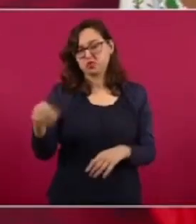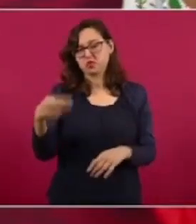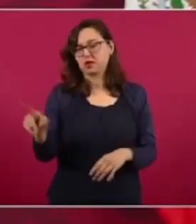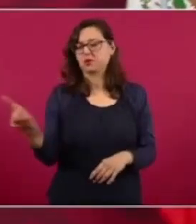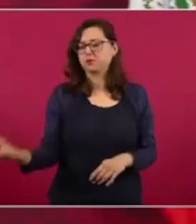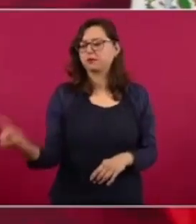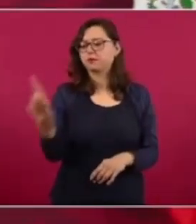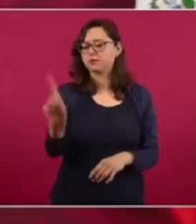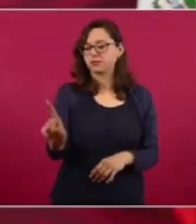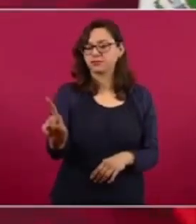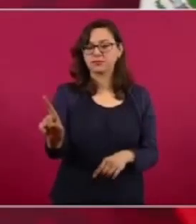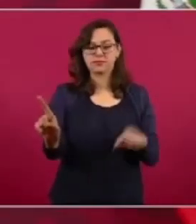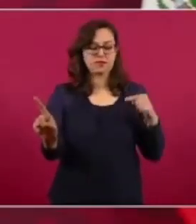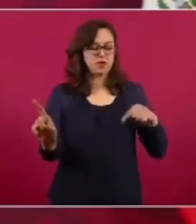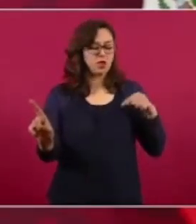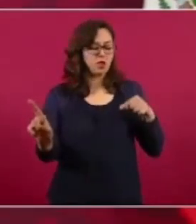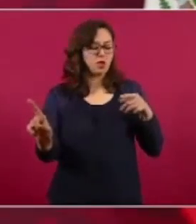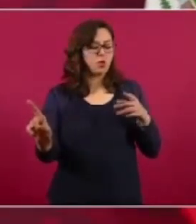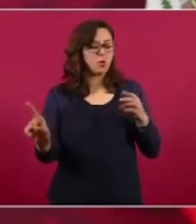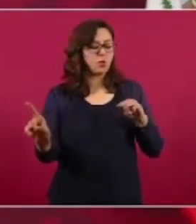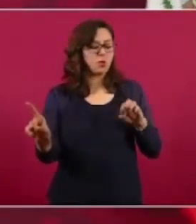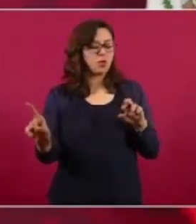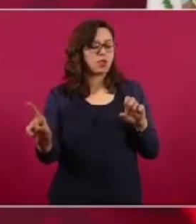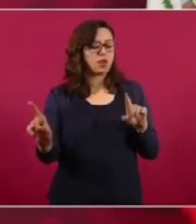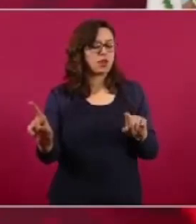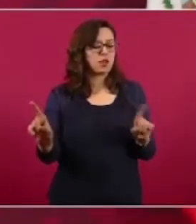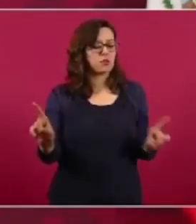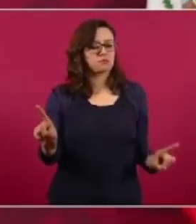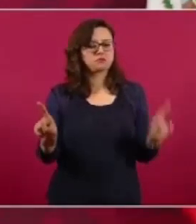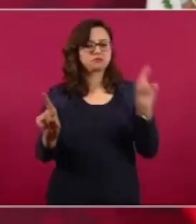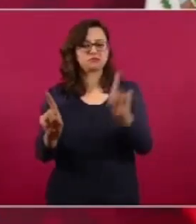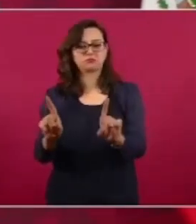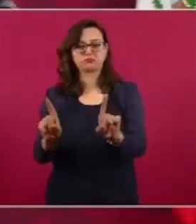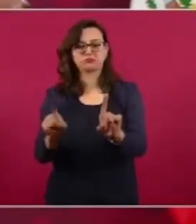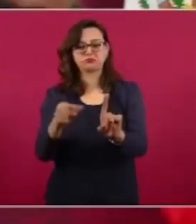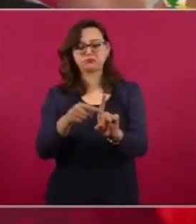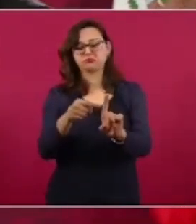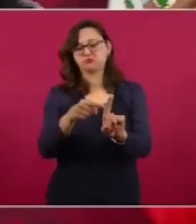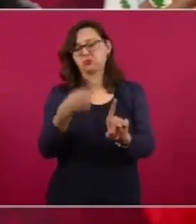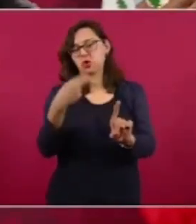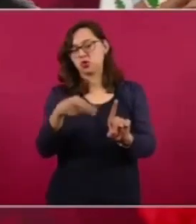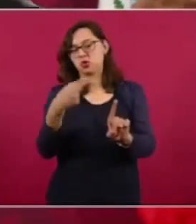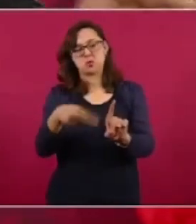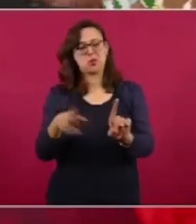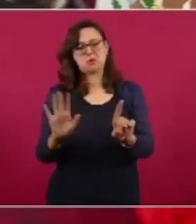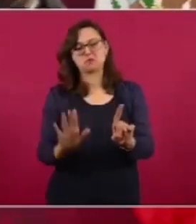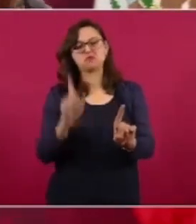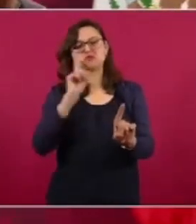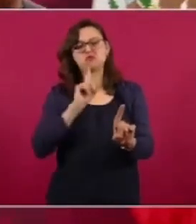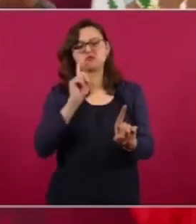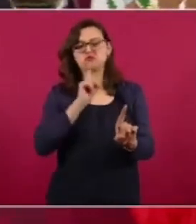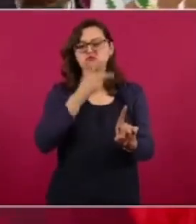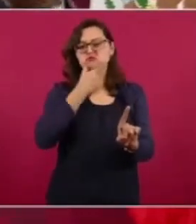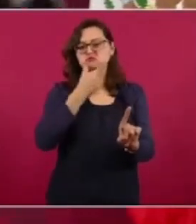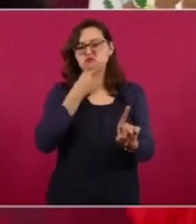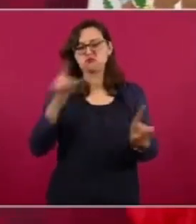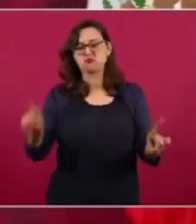de la transformación fuese esta compañera o este